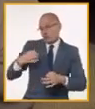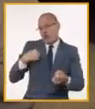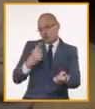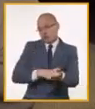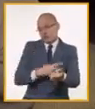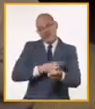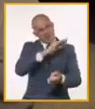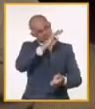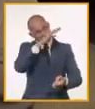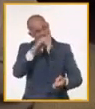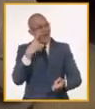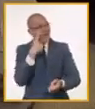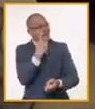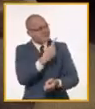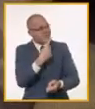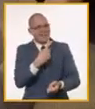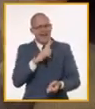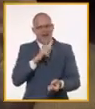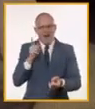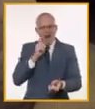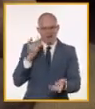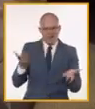revolucionaria, y ve aquellos